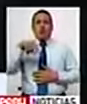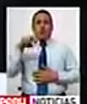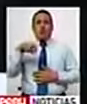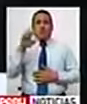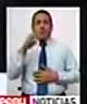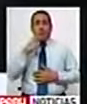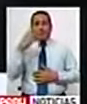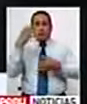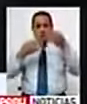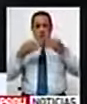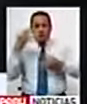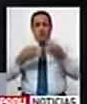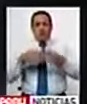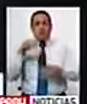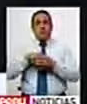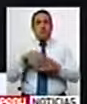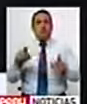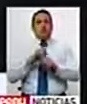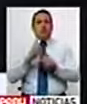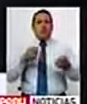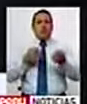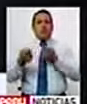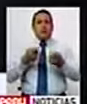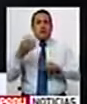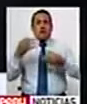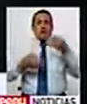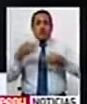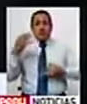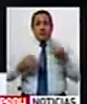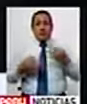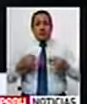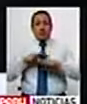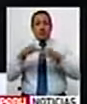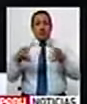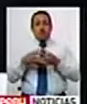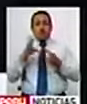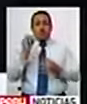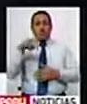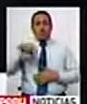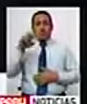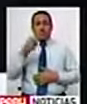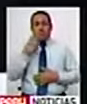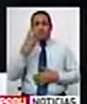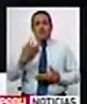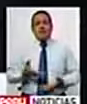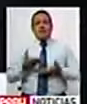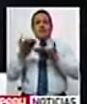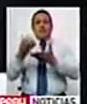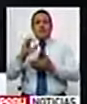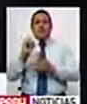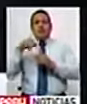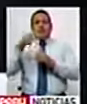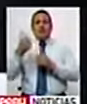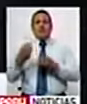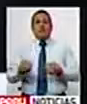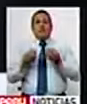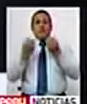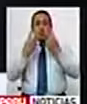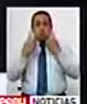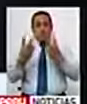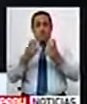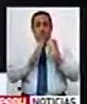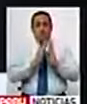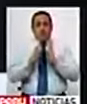un contador de votos, no administra justicia. Y el sistema de OMPE arroja el acta porque, como está